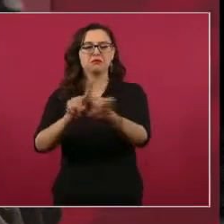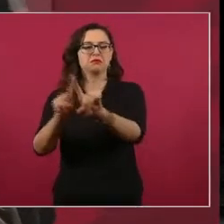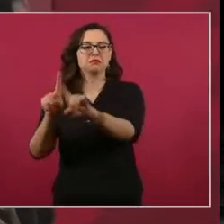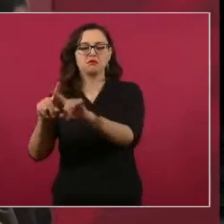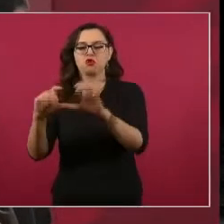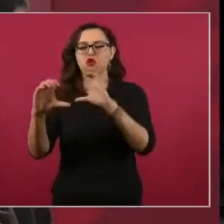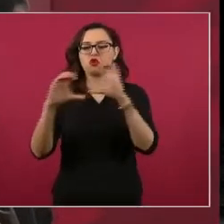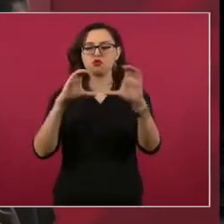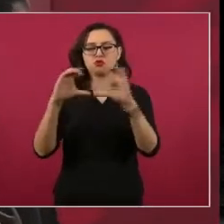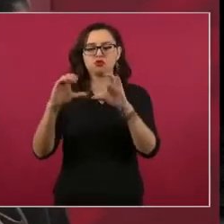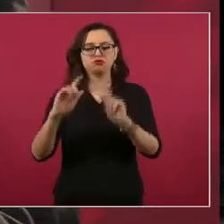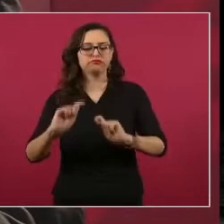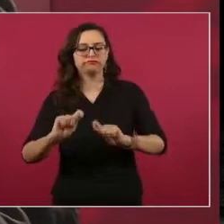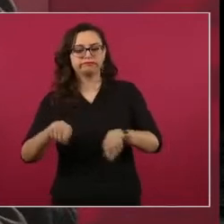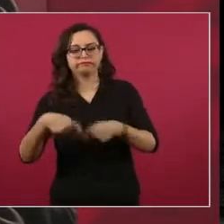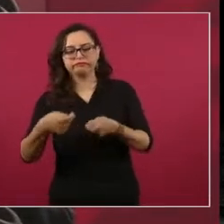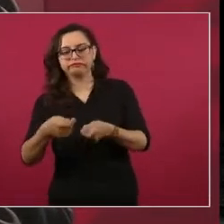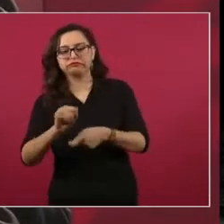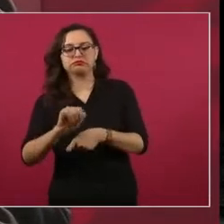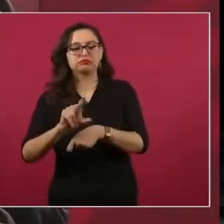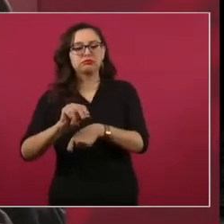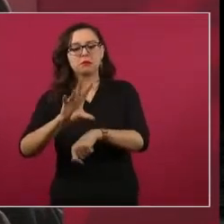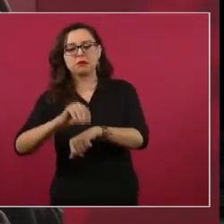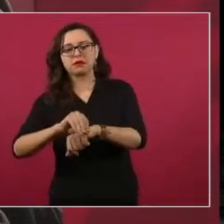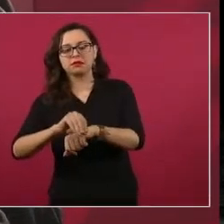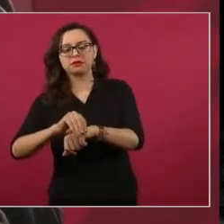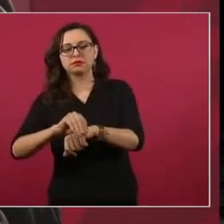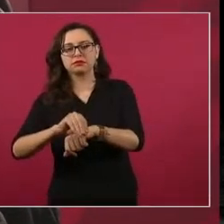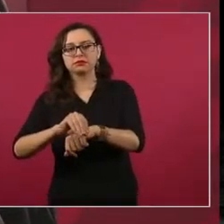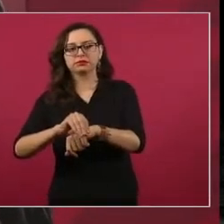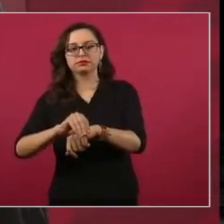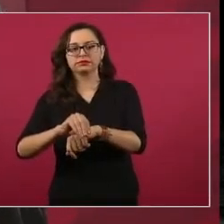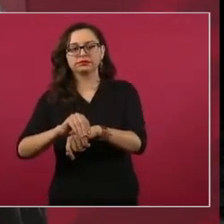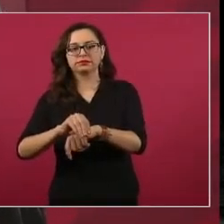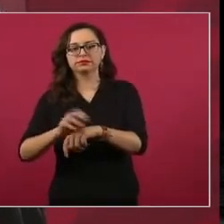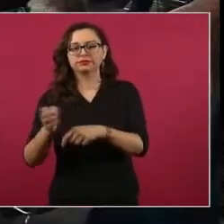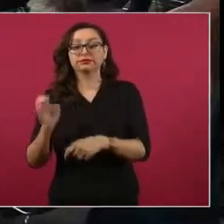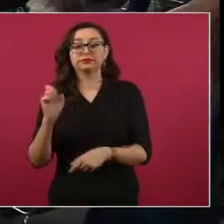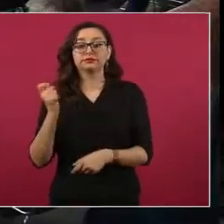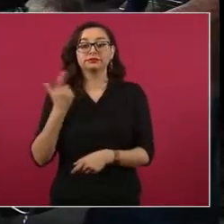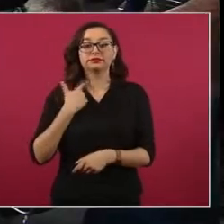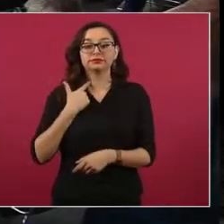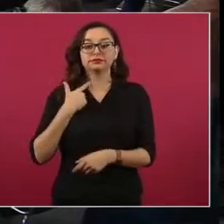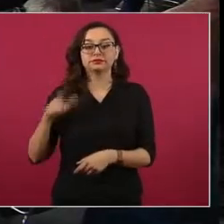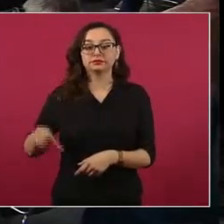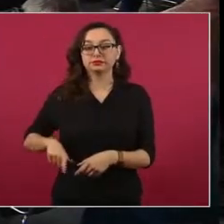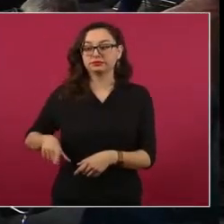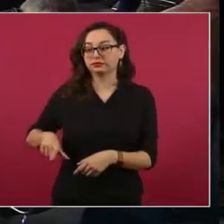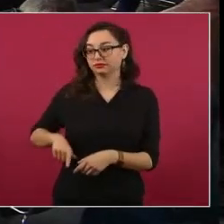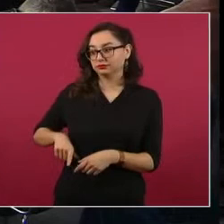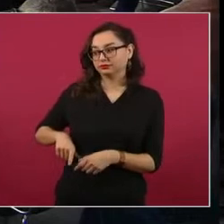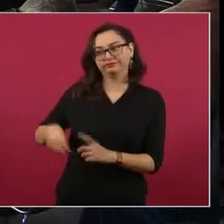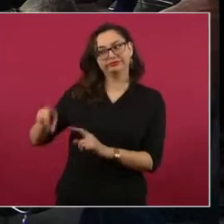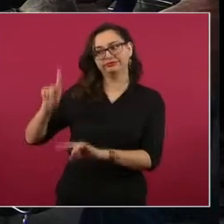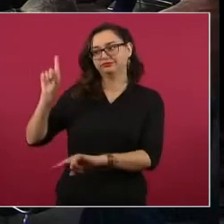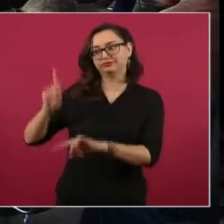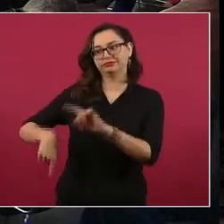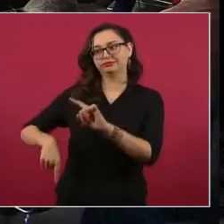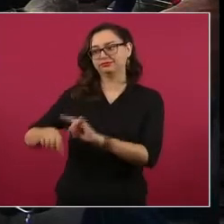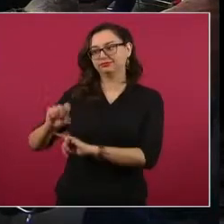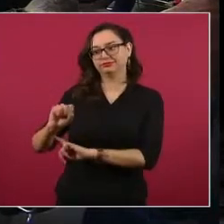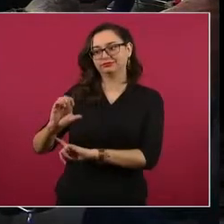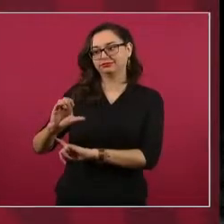y si les quitaron esas facultades a la secretaría de comunicaciones